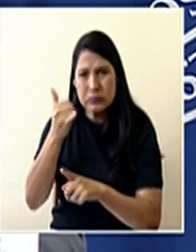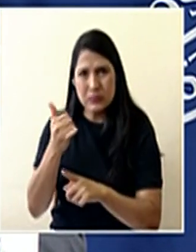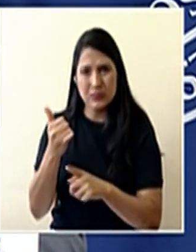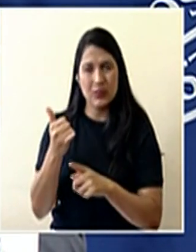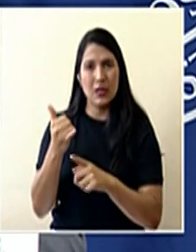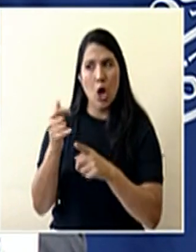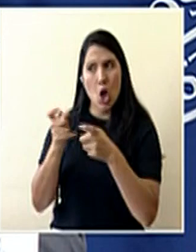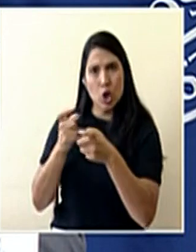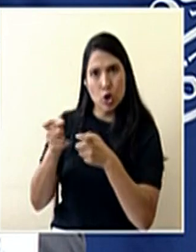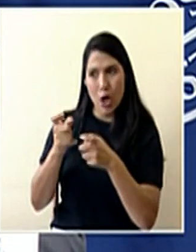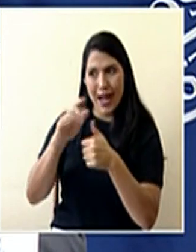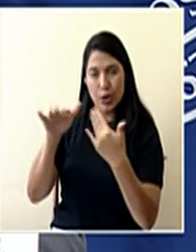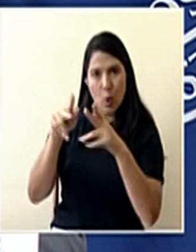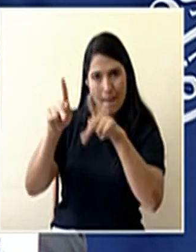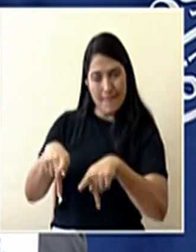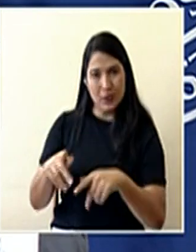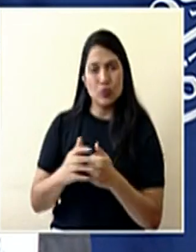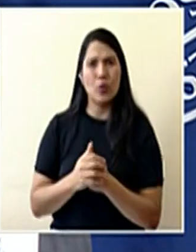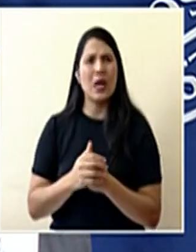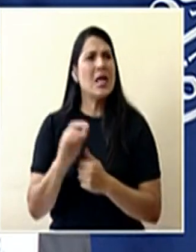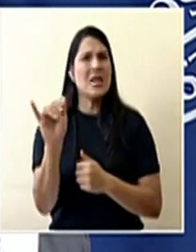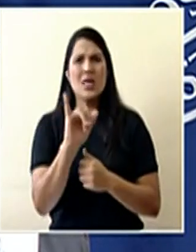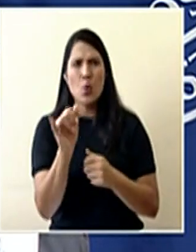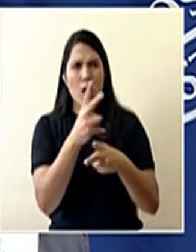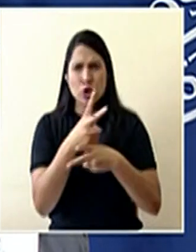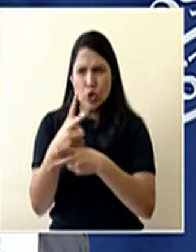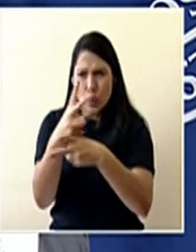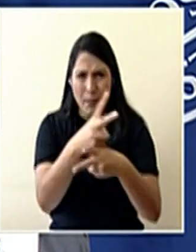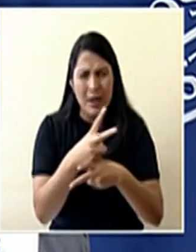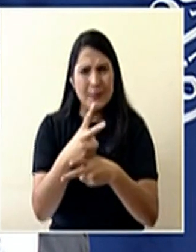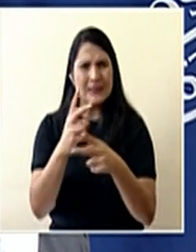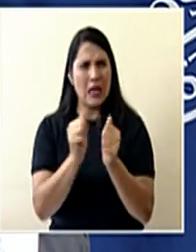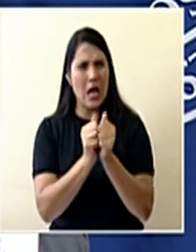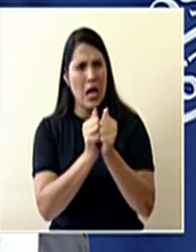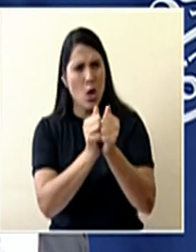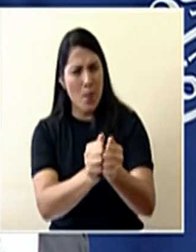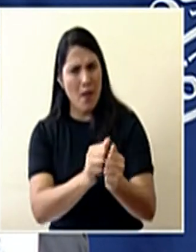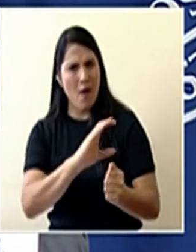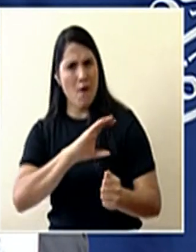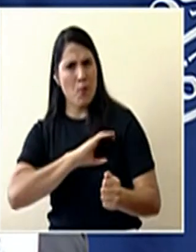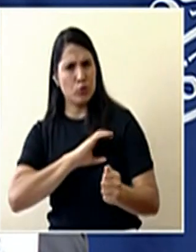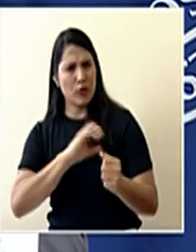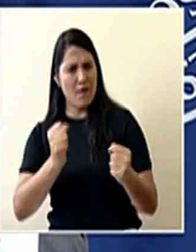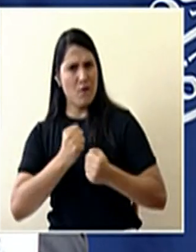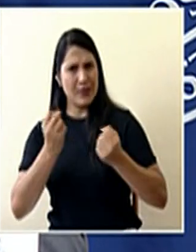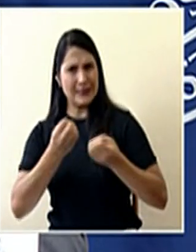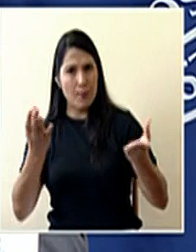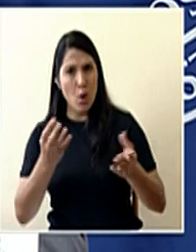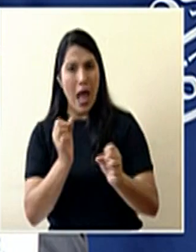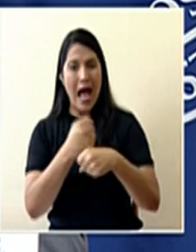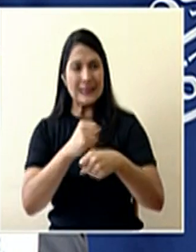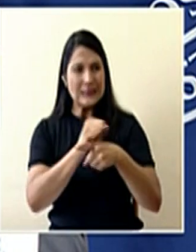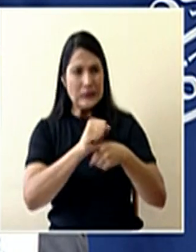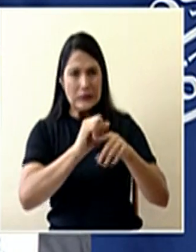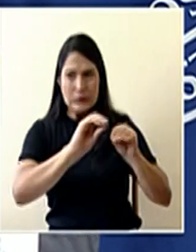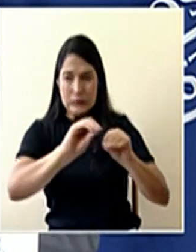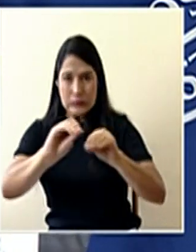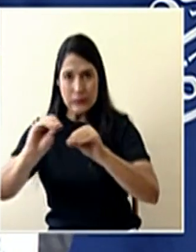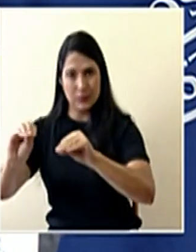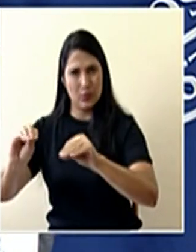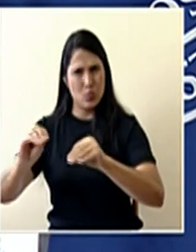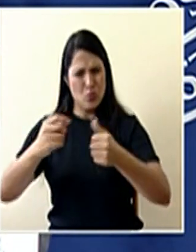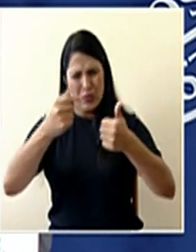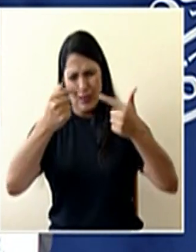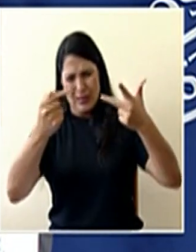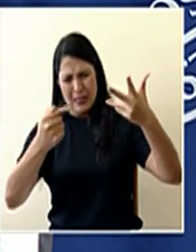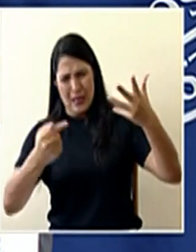otras medidas que se derivan con la aplicación de los lineamientos, la supervisión, el acompañamiento de la fuerza pública, estar haciendo diferentes tipos de capacitaciones. Así que